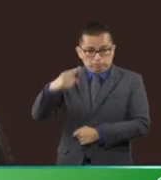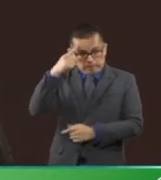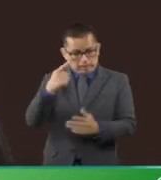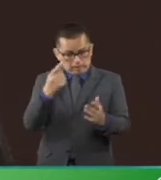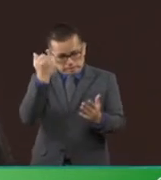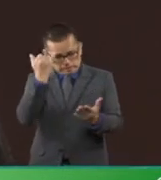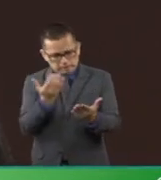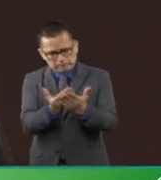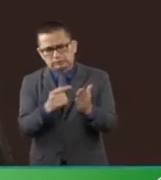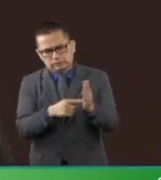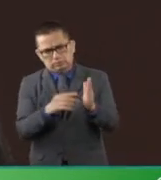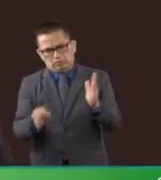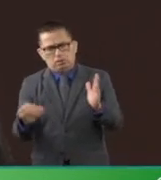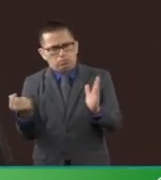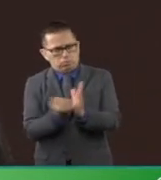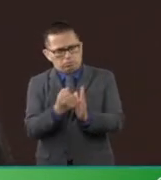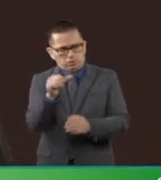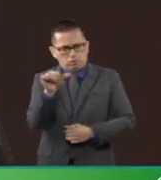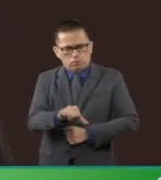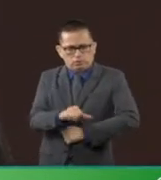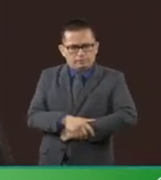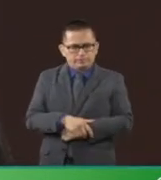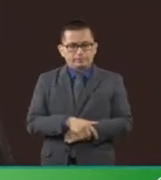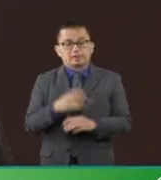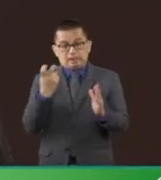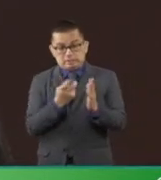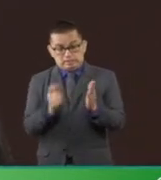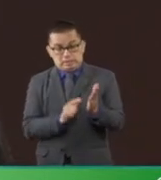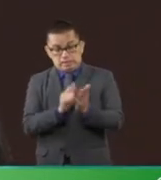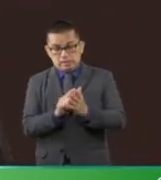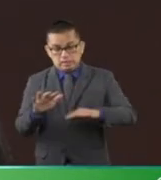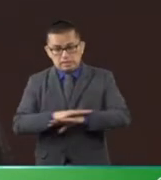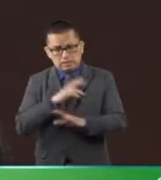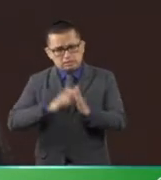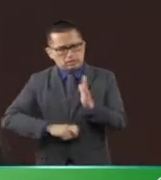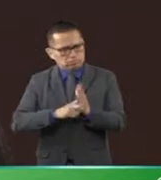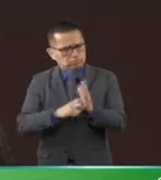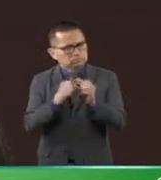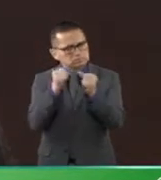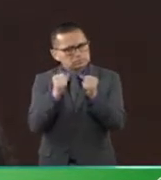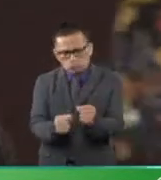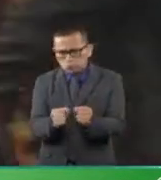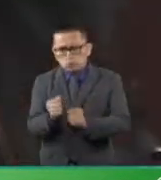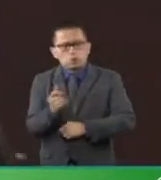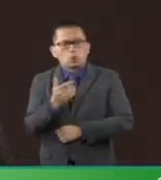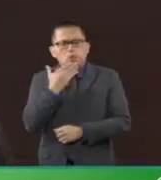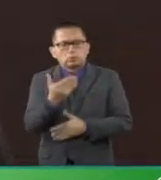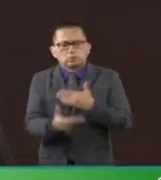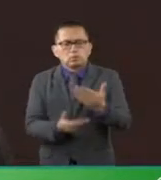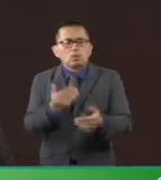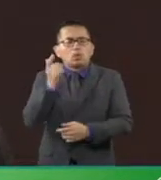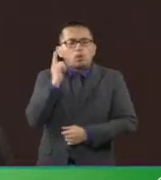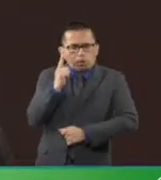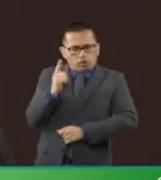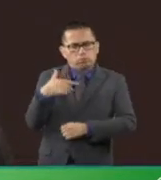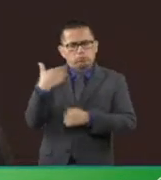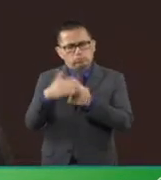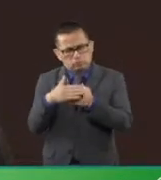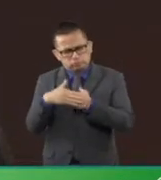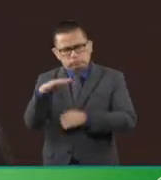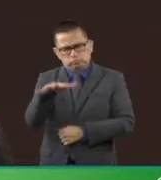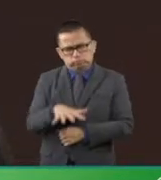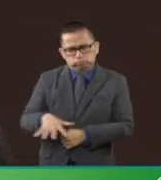iniciativa que estamos aprobando en este momento, esta gran reforma que esperemos que muy pronto veamos cada vez más a trabajadores